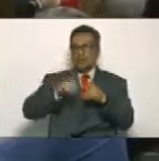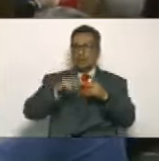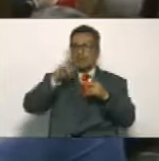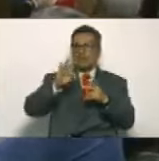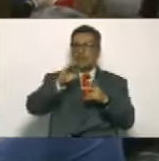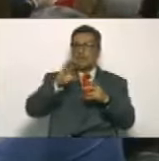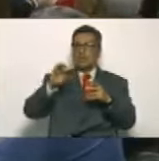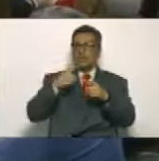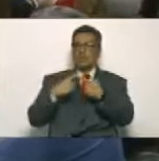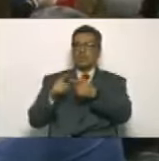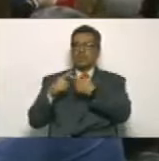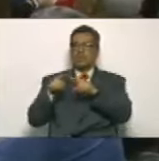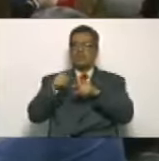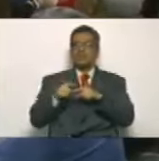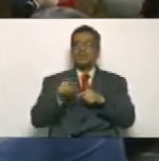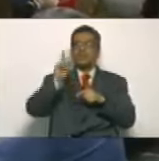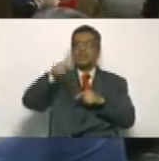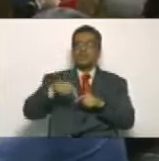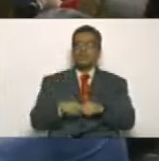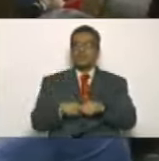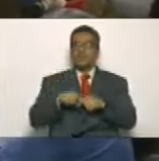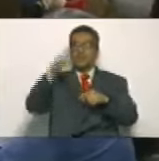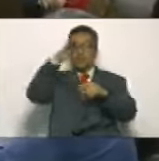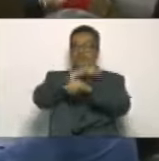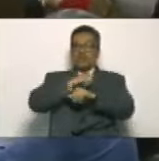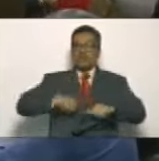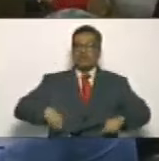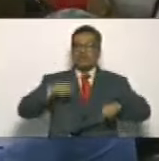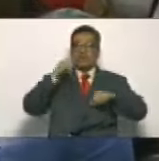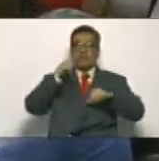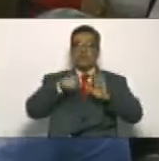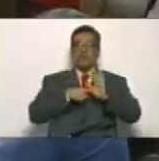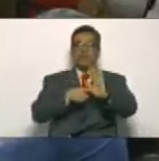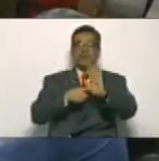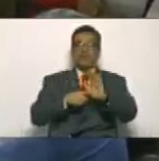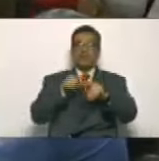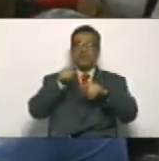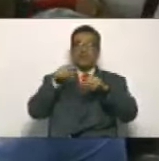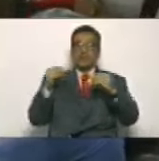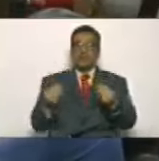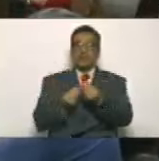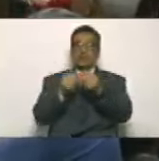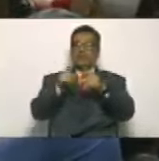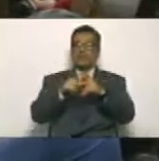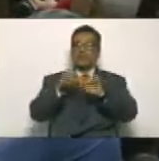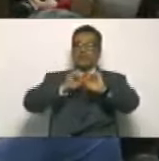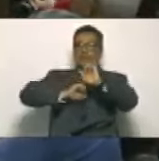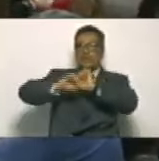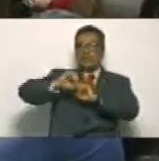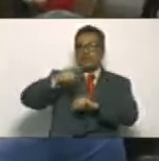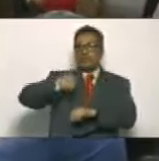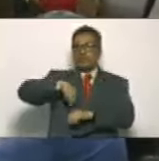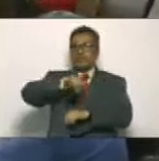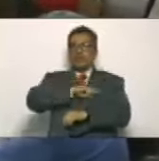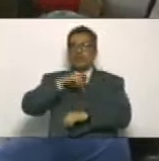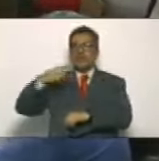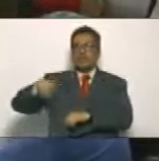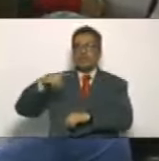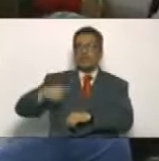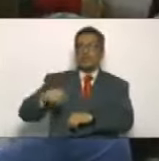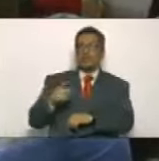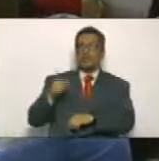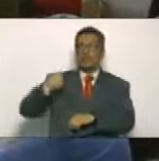y como otros, además de los militares. Tuvimos que enfrentarnos a ellos en defensa de nuestros derechos.